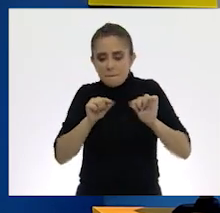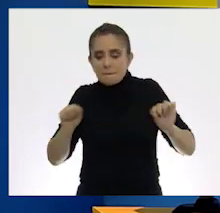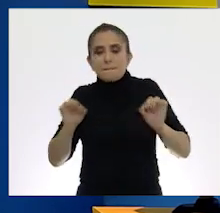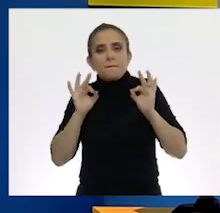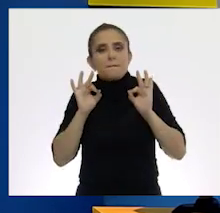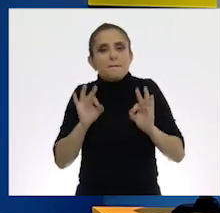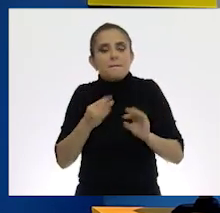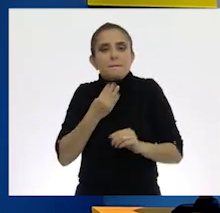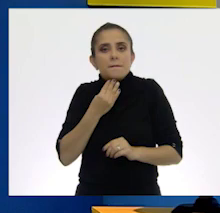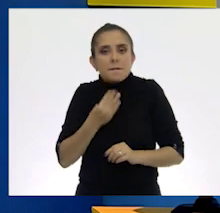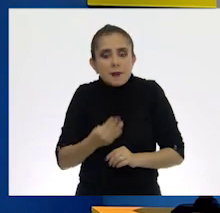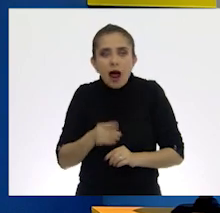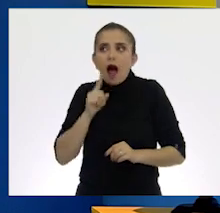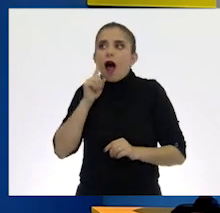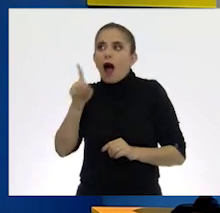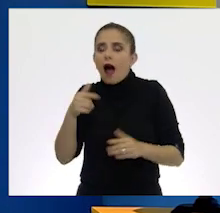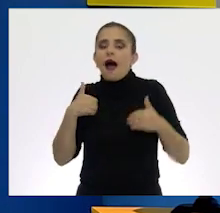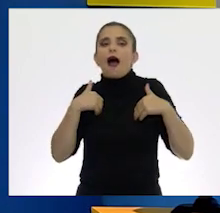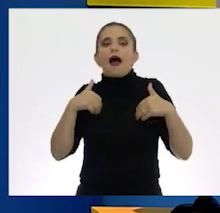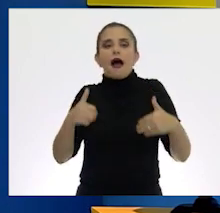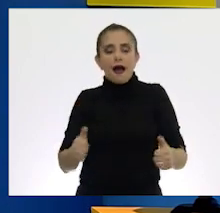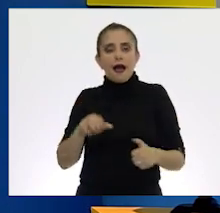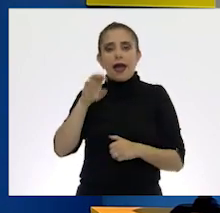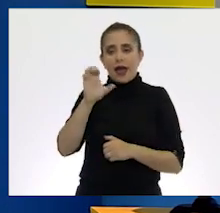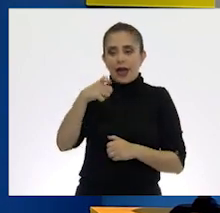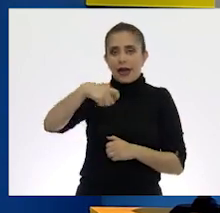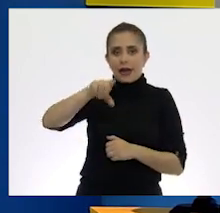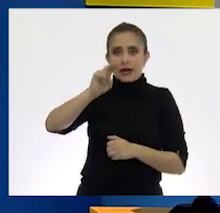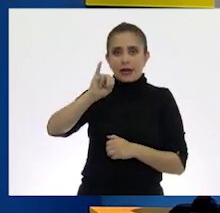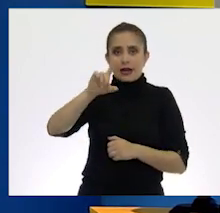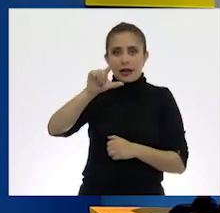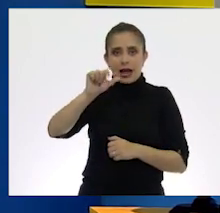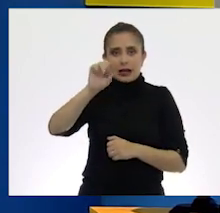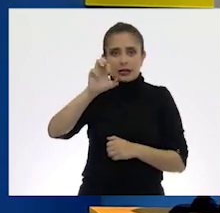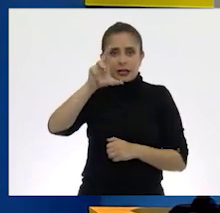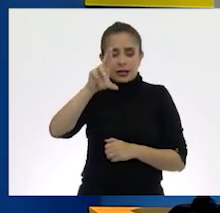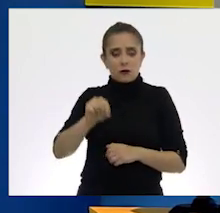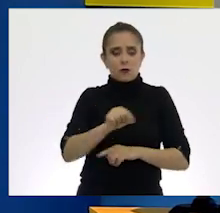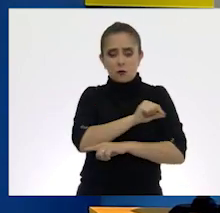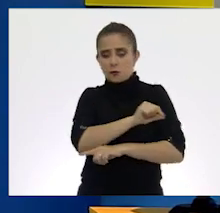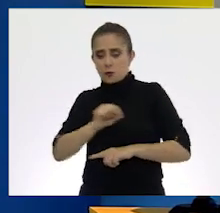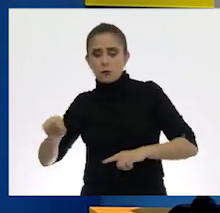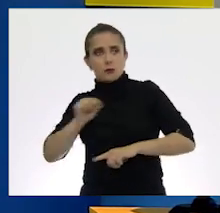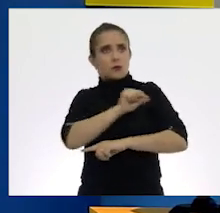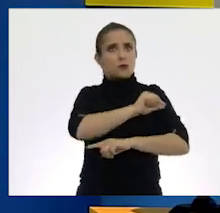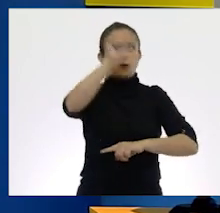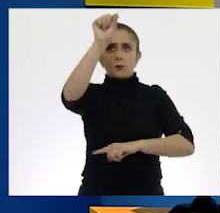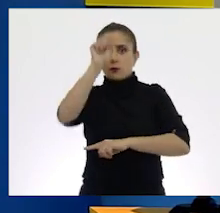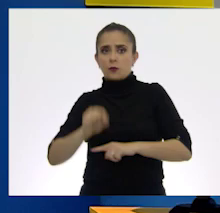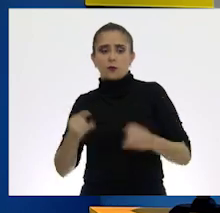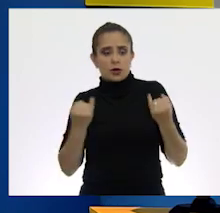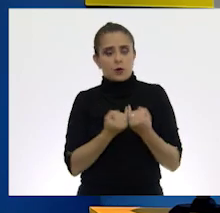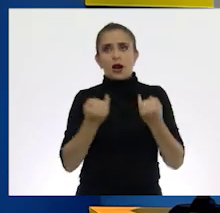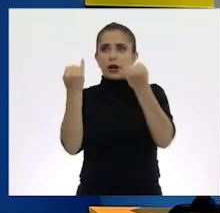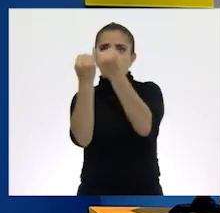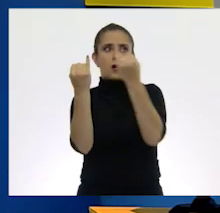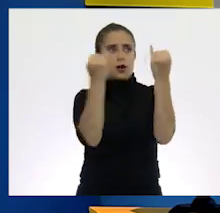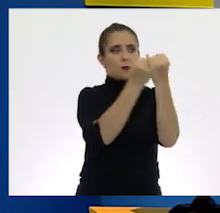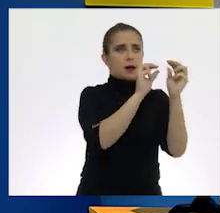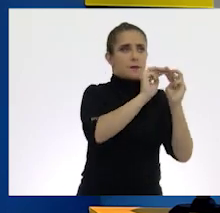permite comprender, ¿no? El equilátero tuvimos que hacer las tres medidas fueron iguales, porque sus lados son